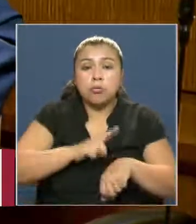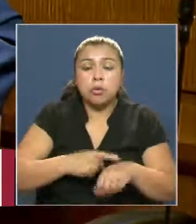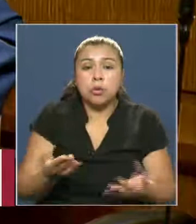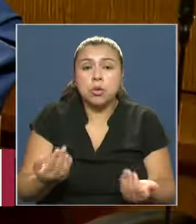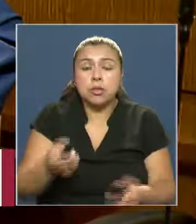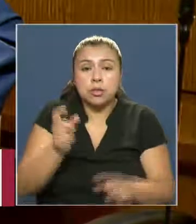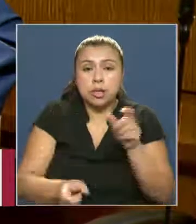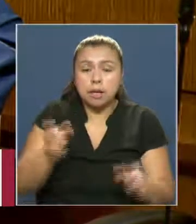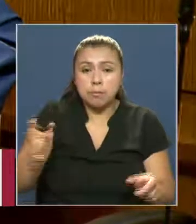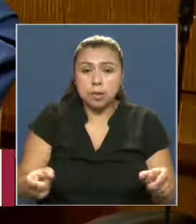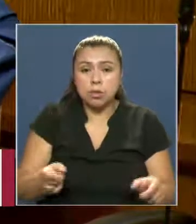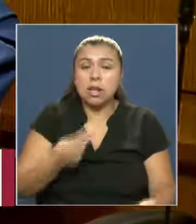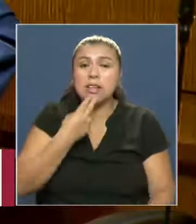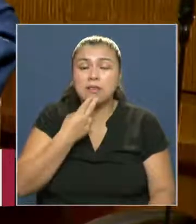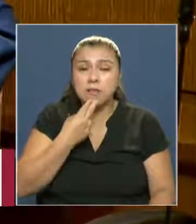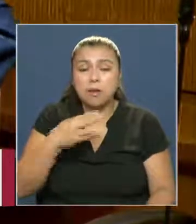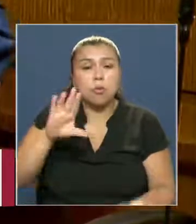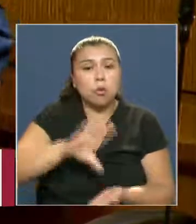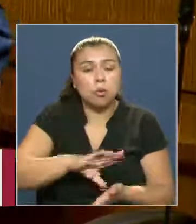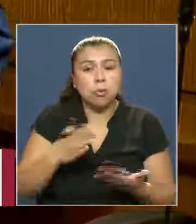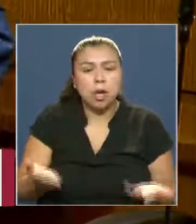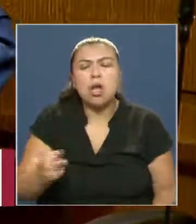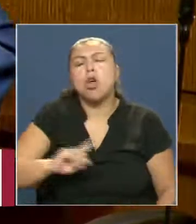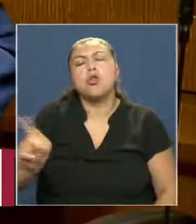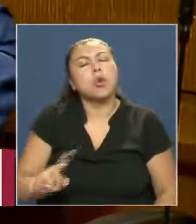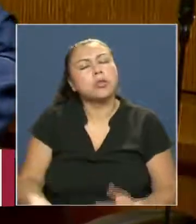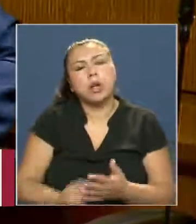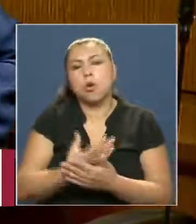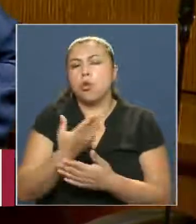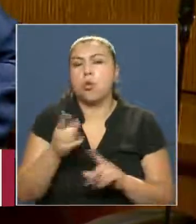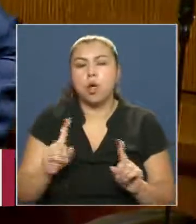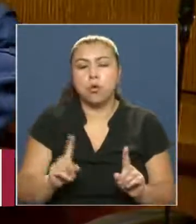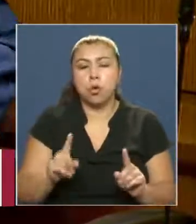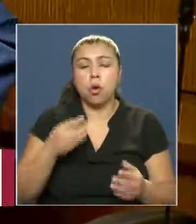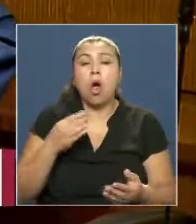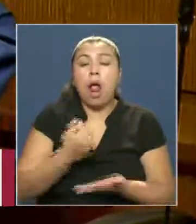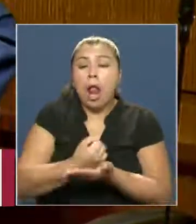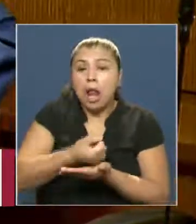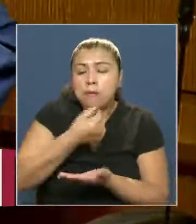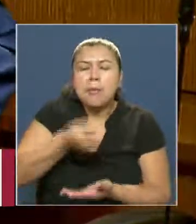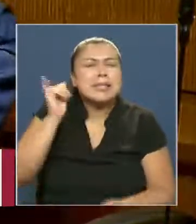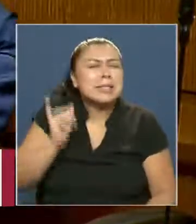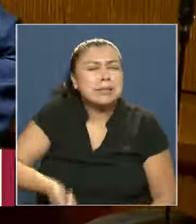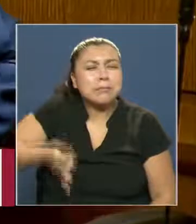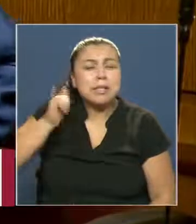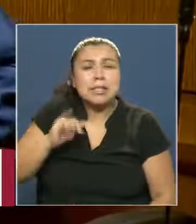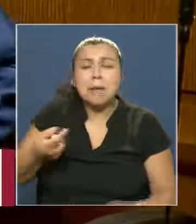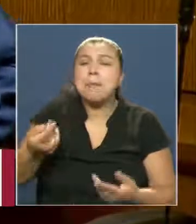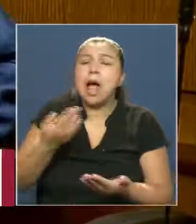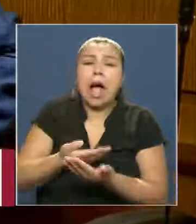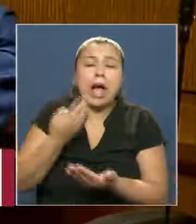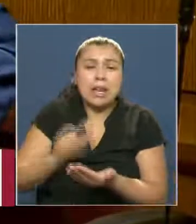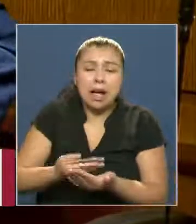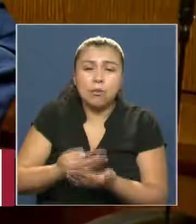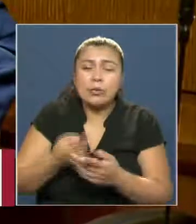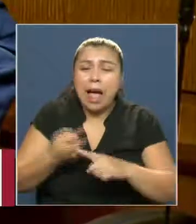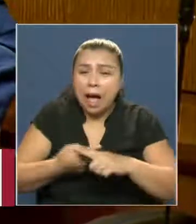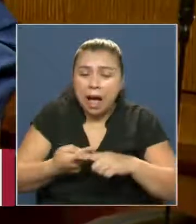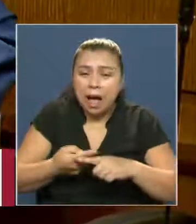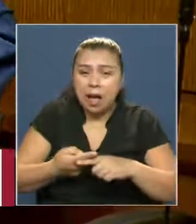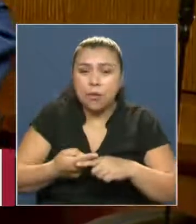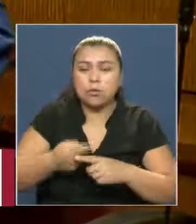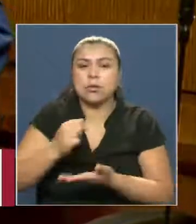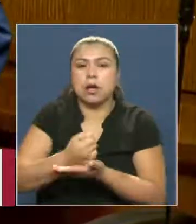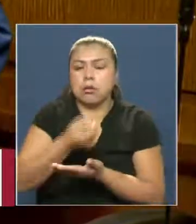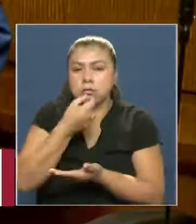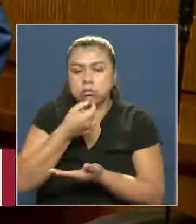como país. No es novedad esto. Las farmacias han abusado siempre. Las grandes cadenas hacen lo que quieren en